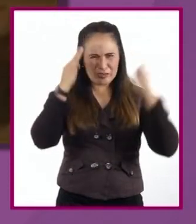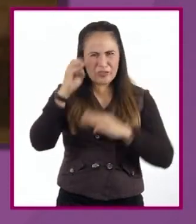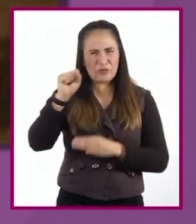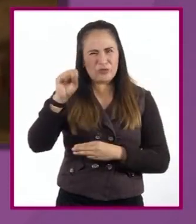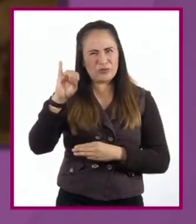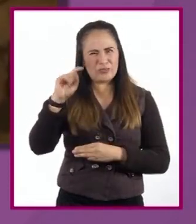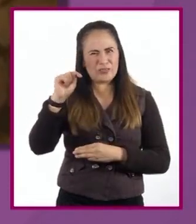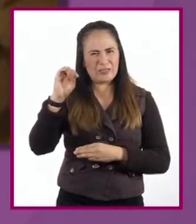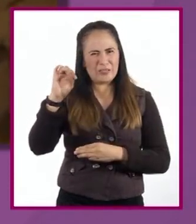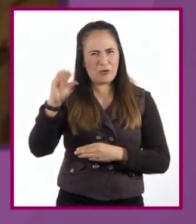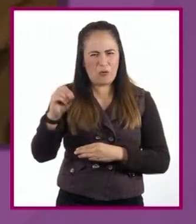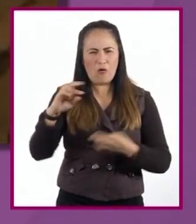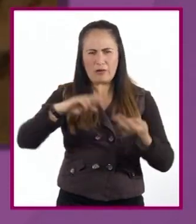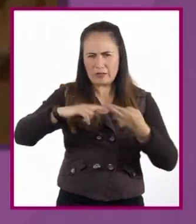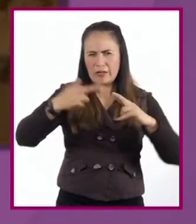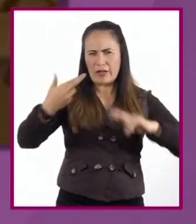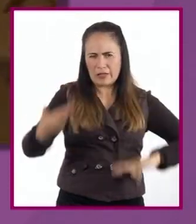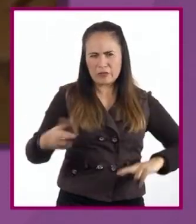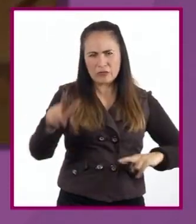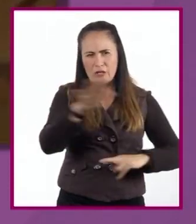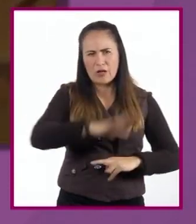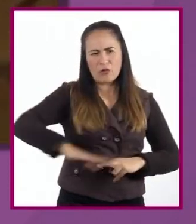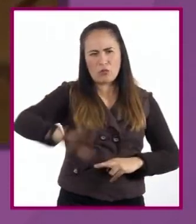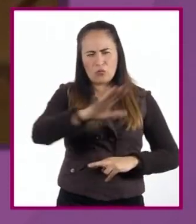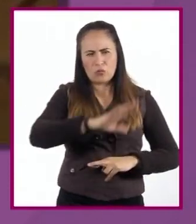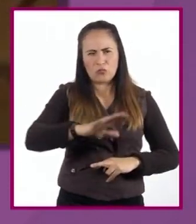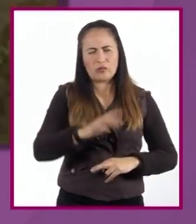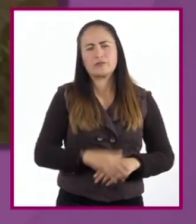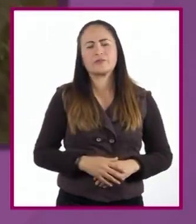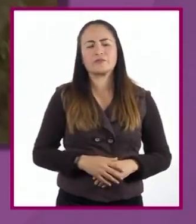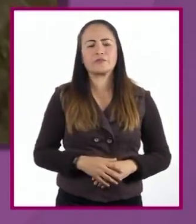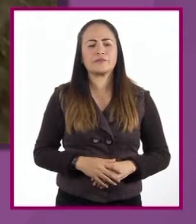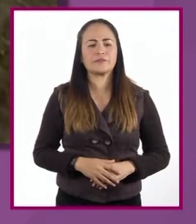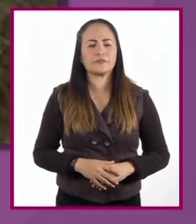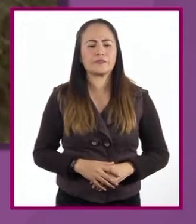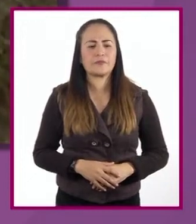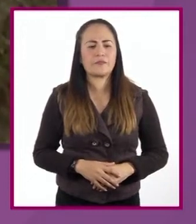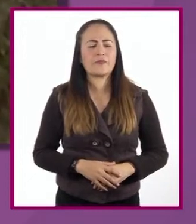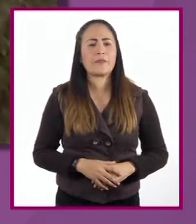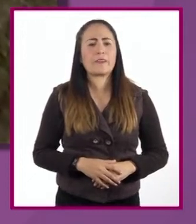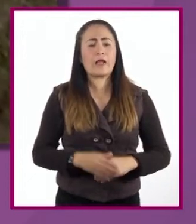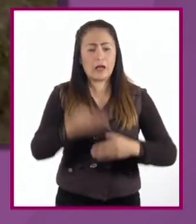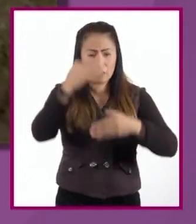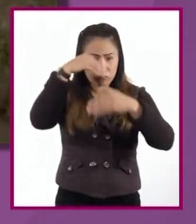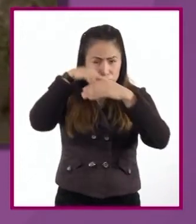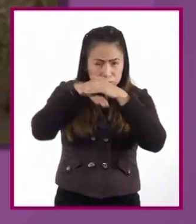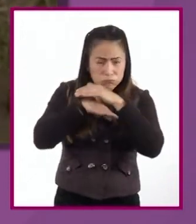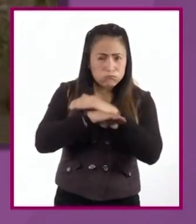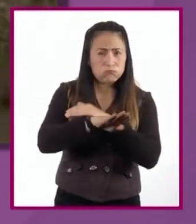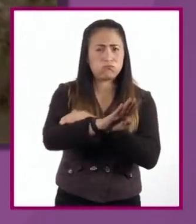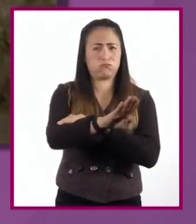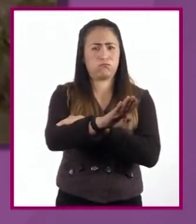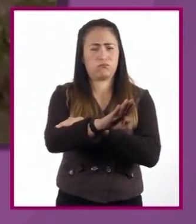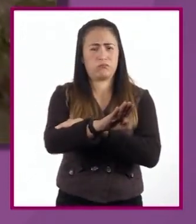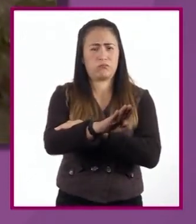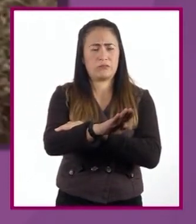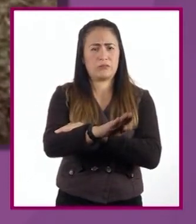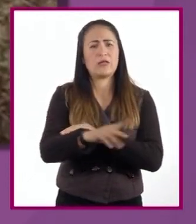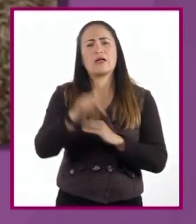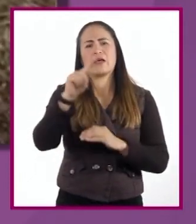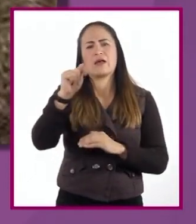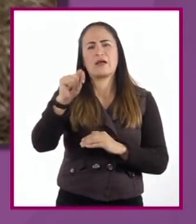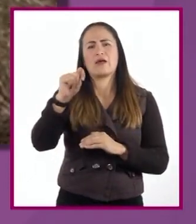muy relacionados con las culturas de Occidente. Porque aquí vamos a hacer un pequeño túnel, se va a hacer en lo que es la parte del